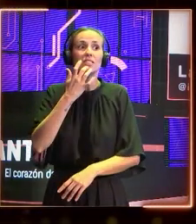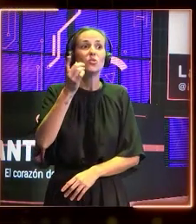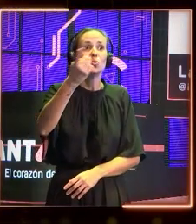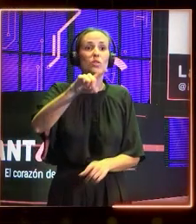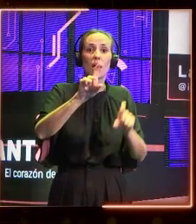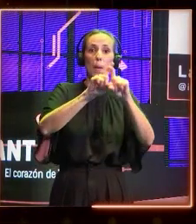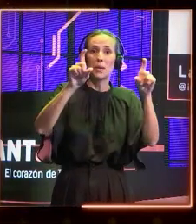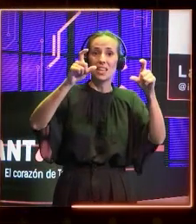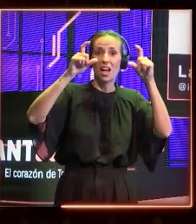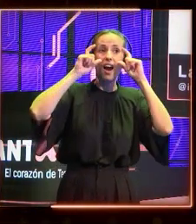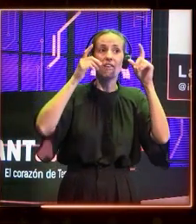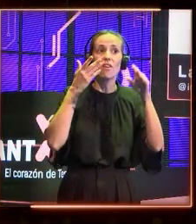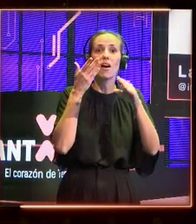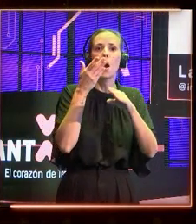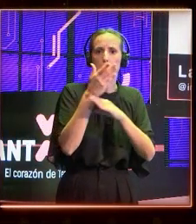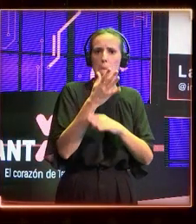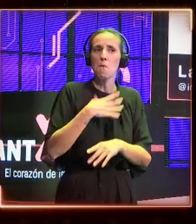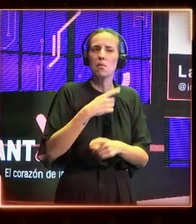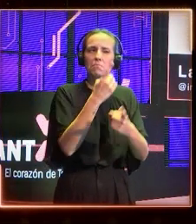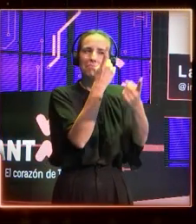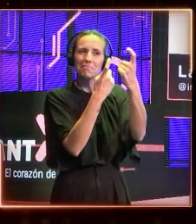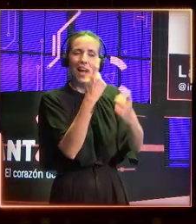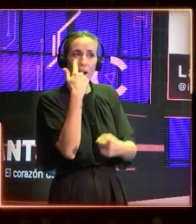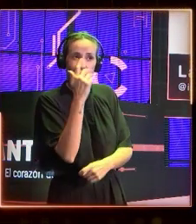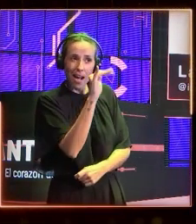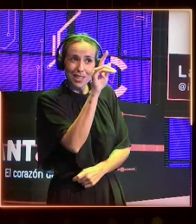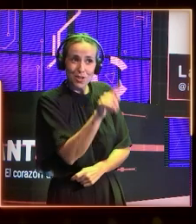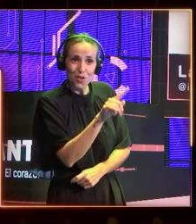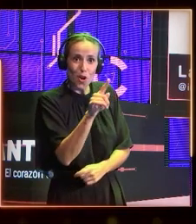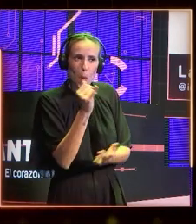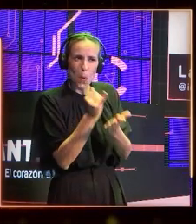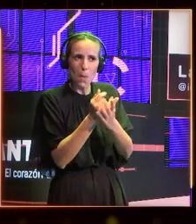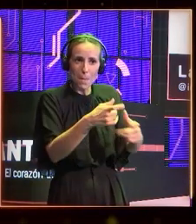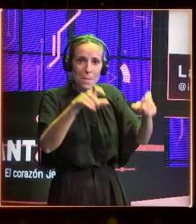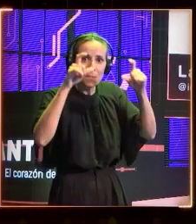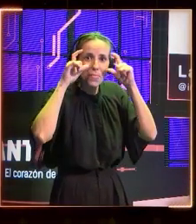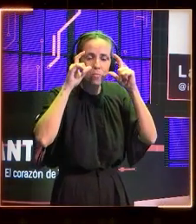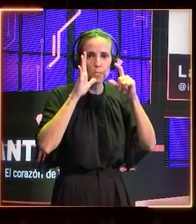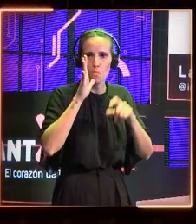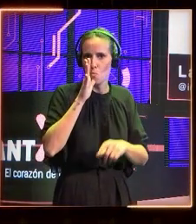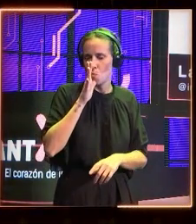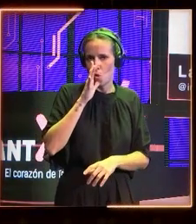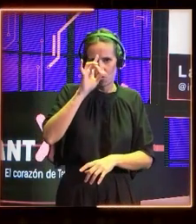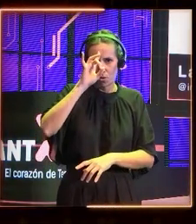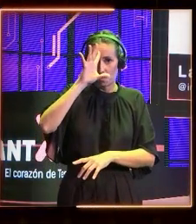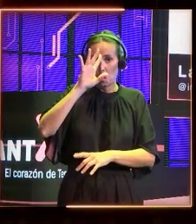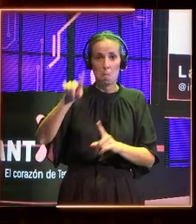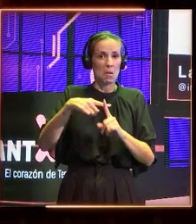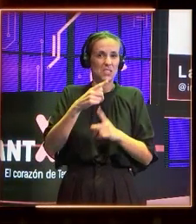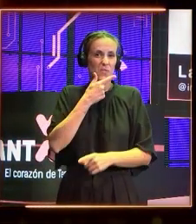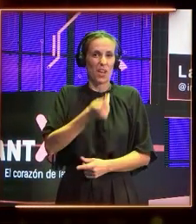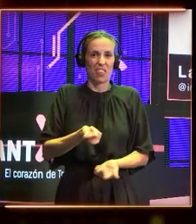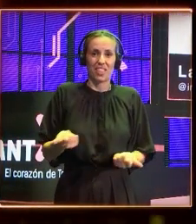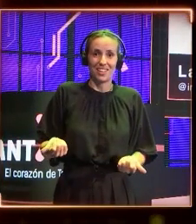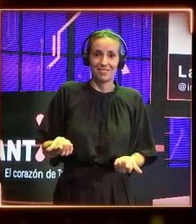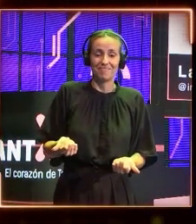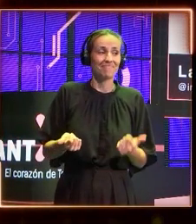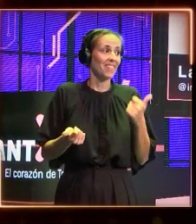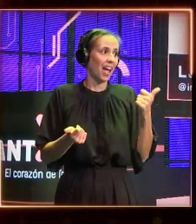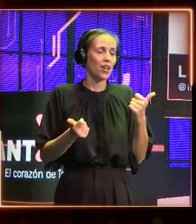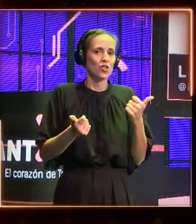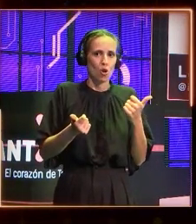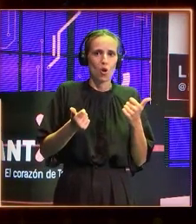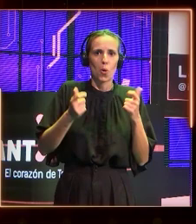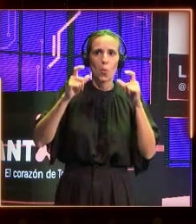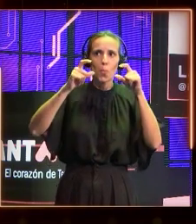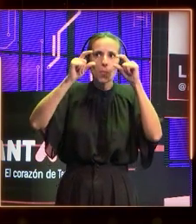os recomiendo que preguntéis si las tienen yo las probéis porque es una pasada y es algo muy sencillo no cómo todo esto se va haciendo